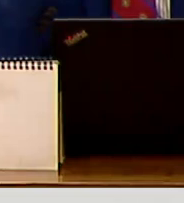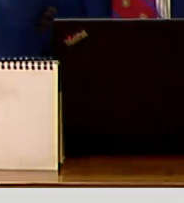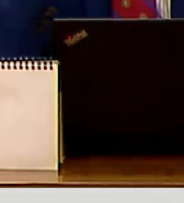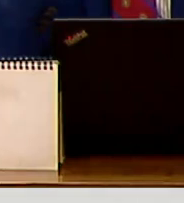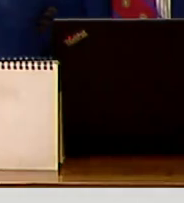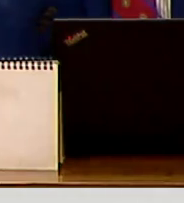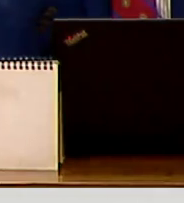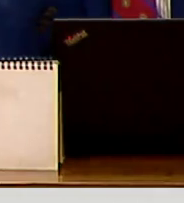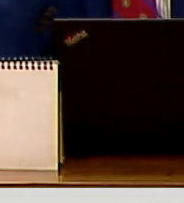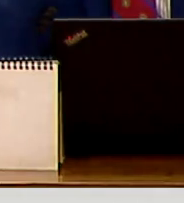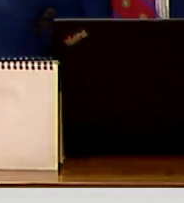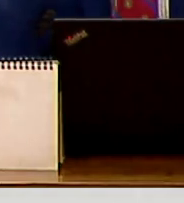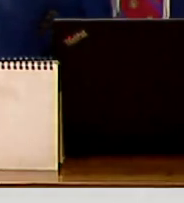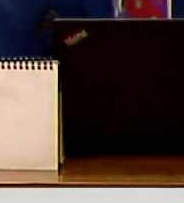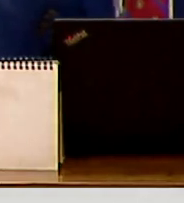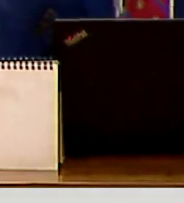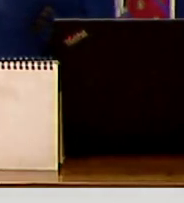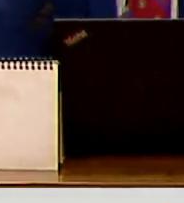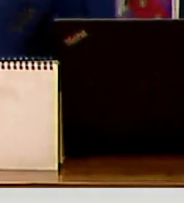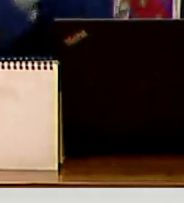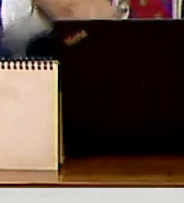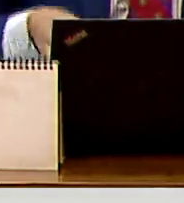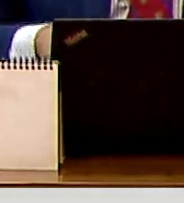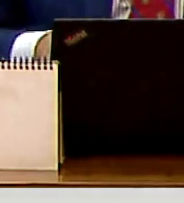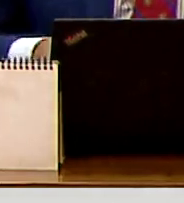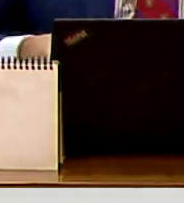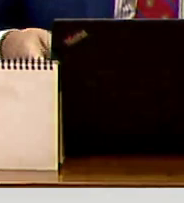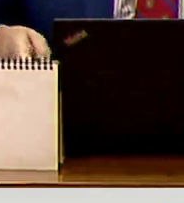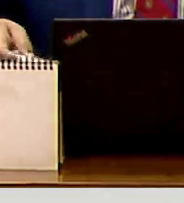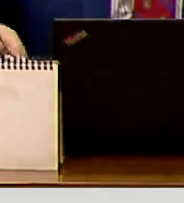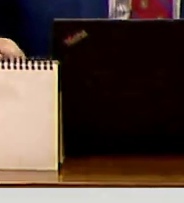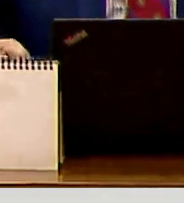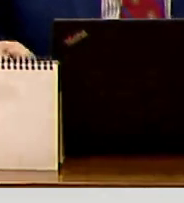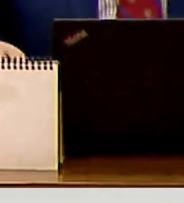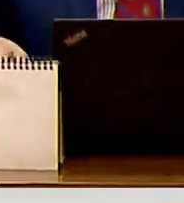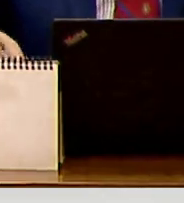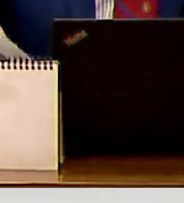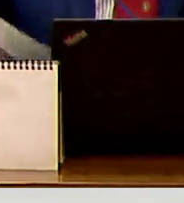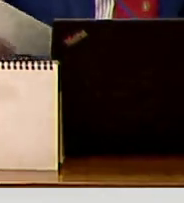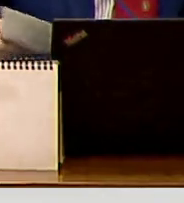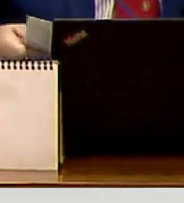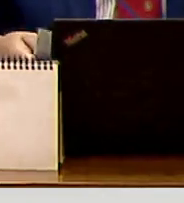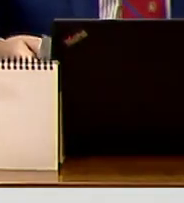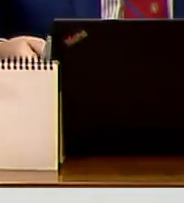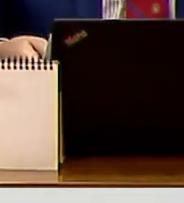bien Ahora sí resultado de la votación